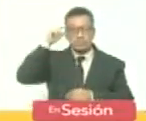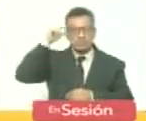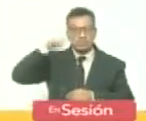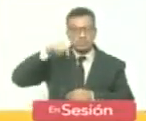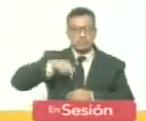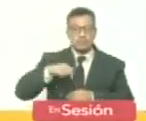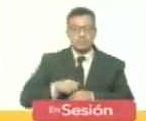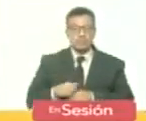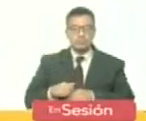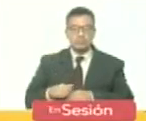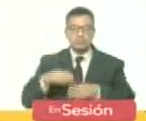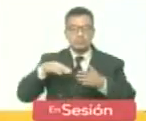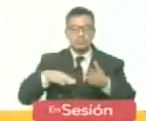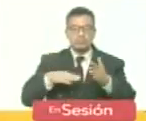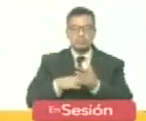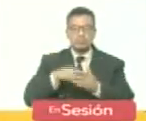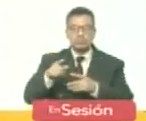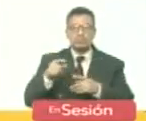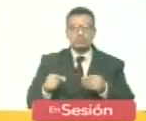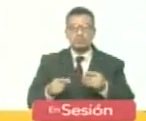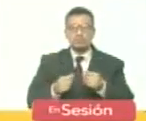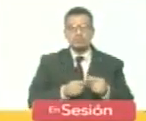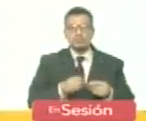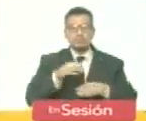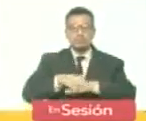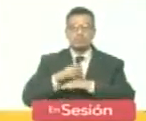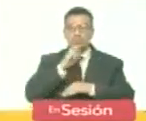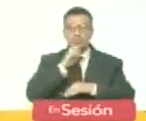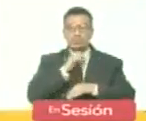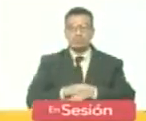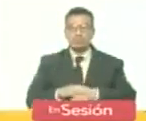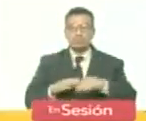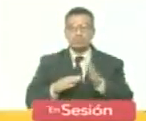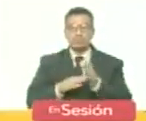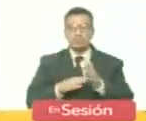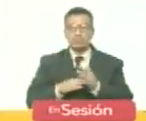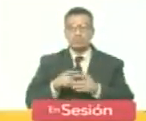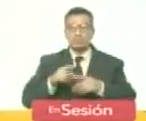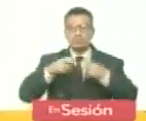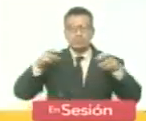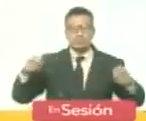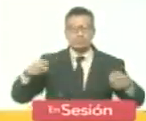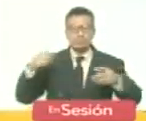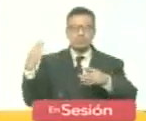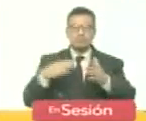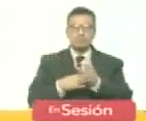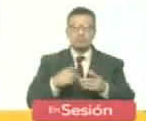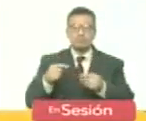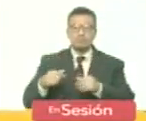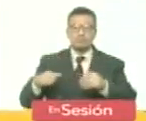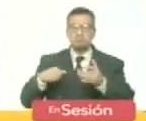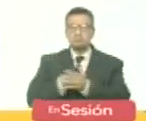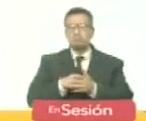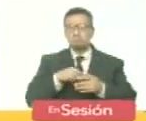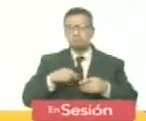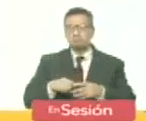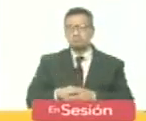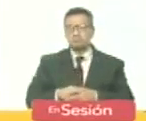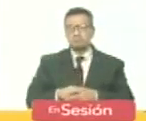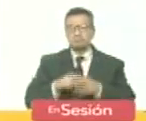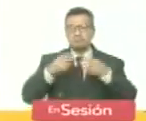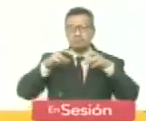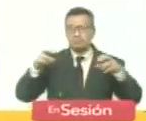están en contra del tema del oro de Inglaterra, ahorita están en contra del tema de las sanciones, ahorita están en contra del